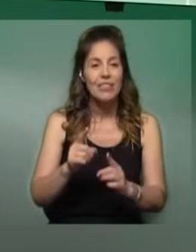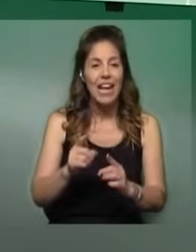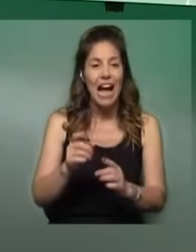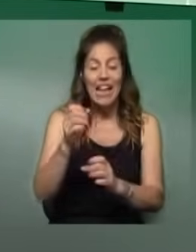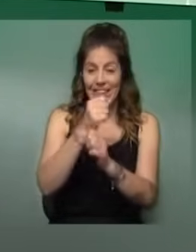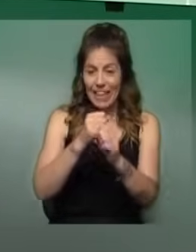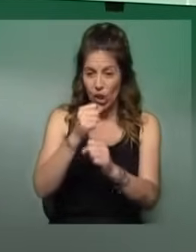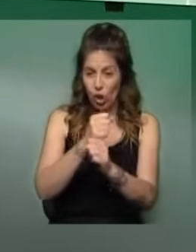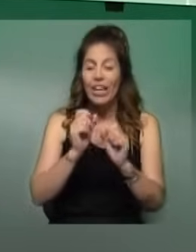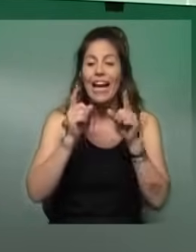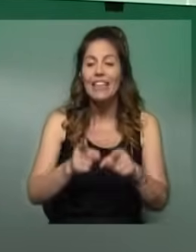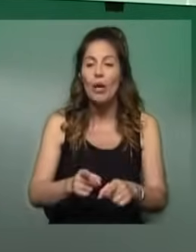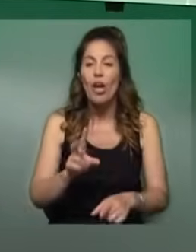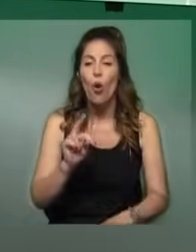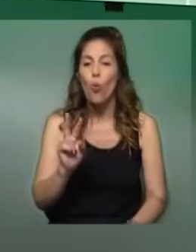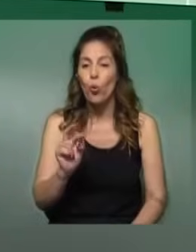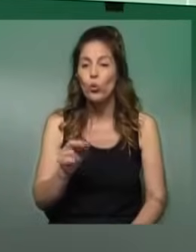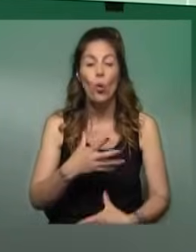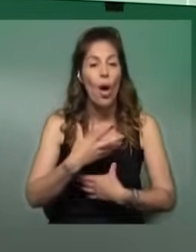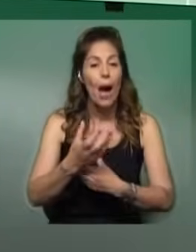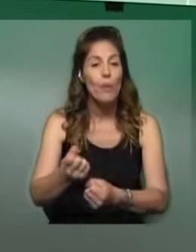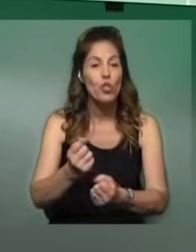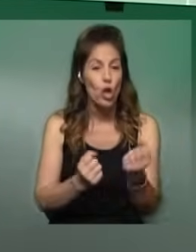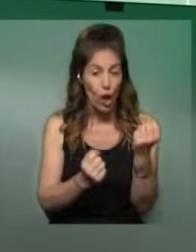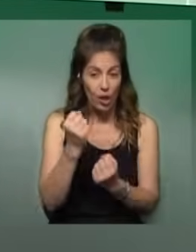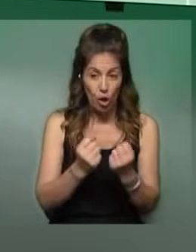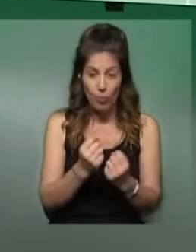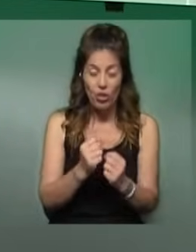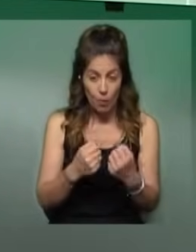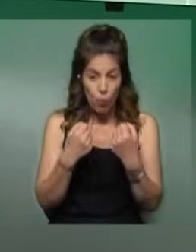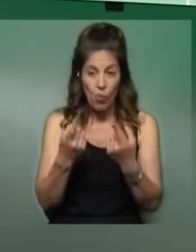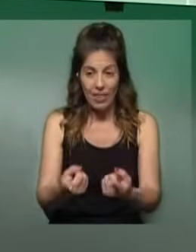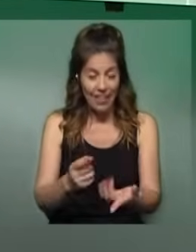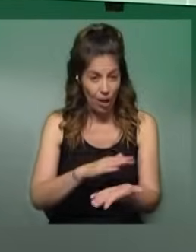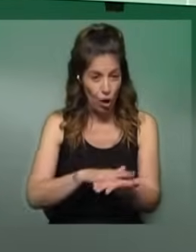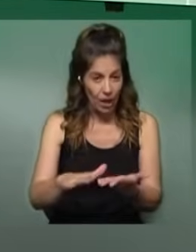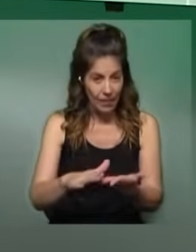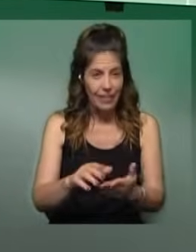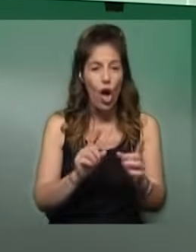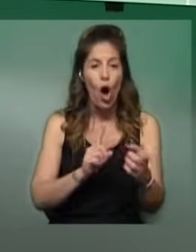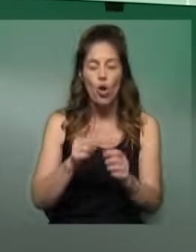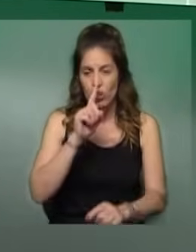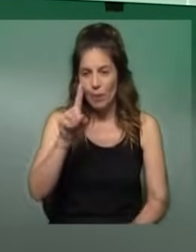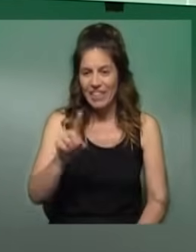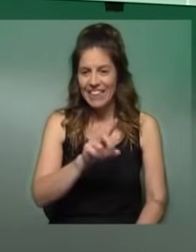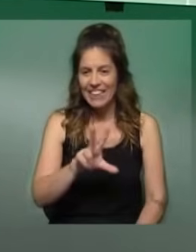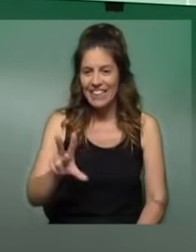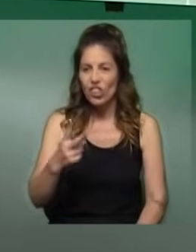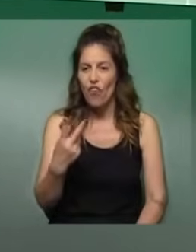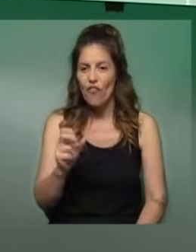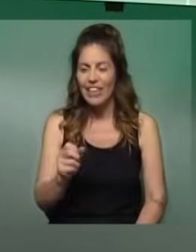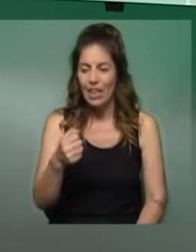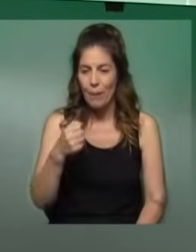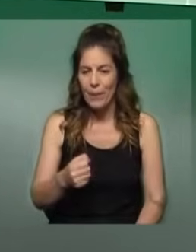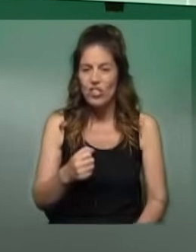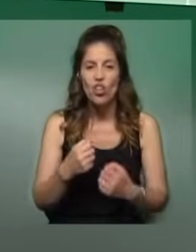utec y también de la utu el apoyo económico que se puede recibir a través de esas becas es de 11320 pesos